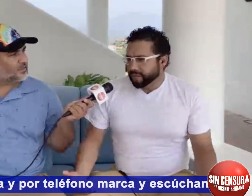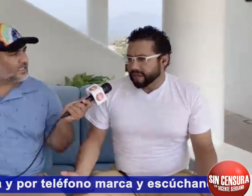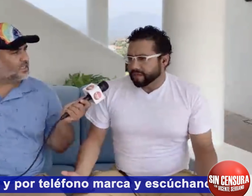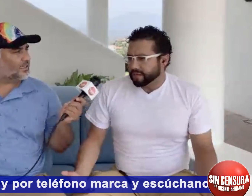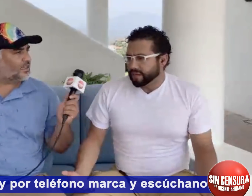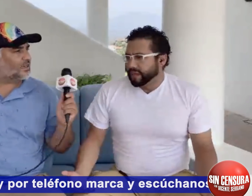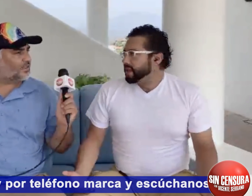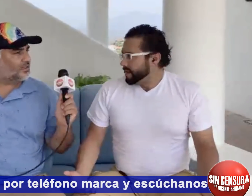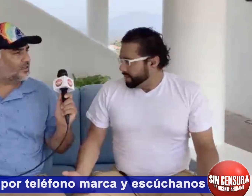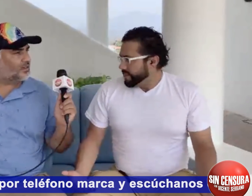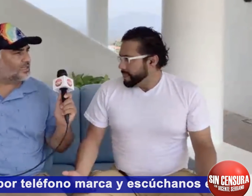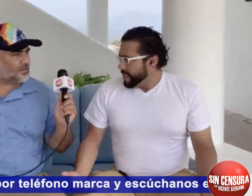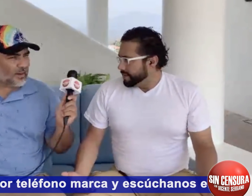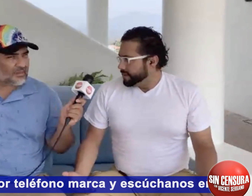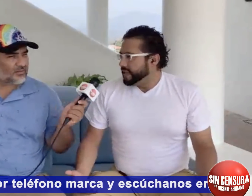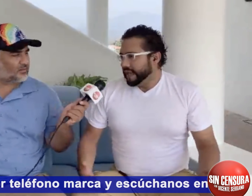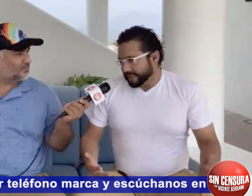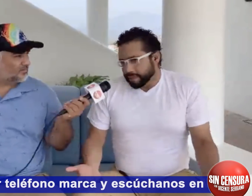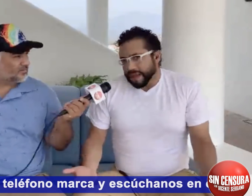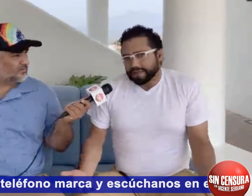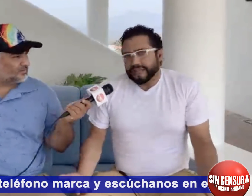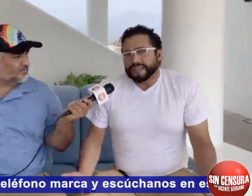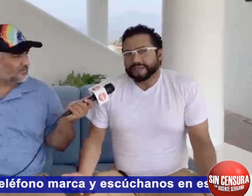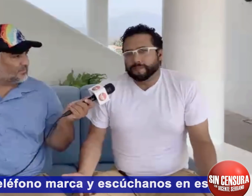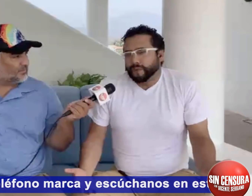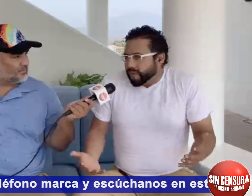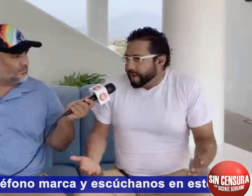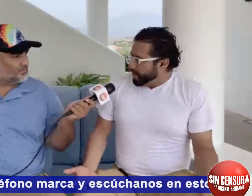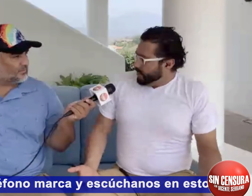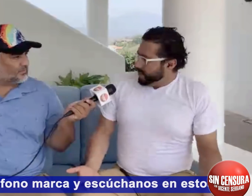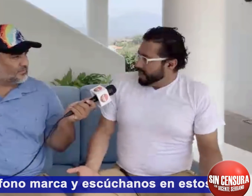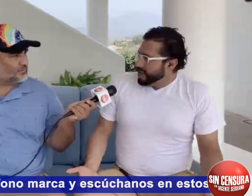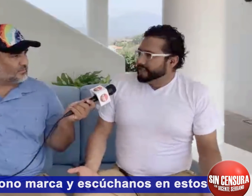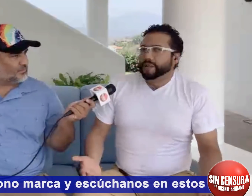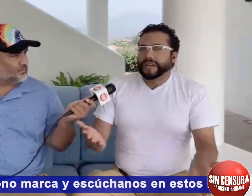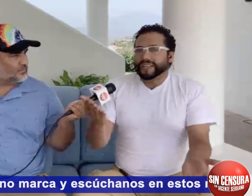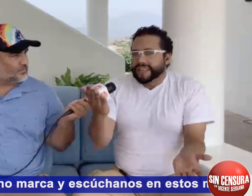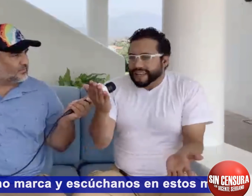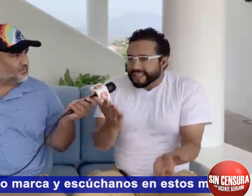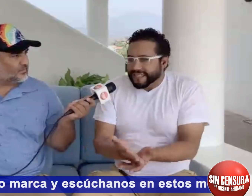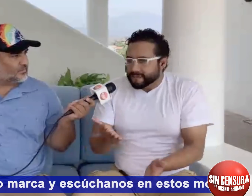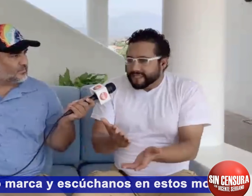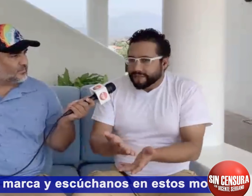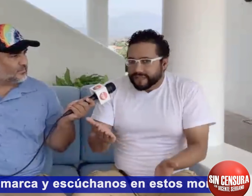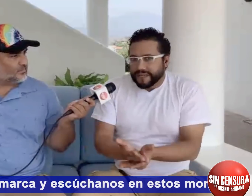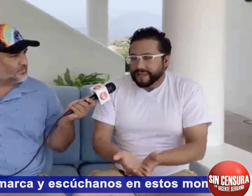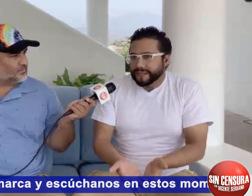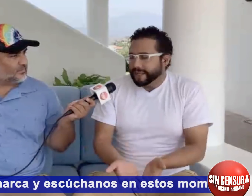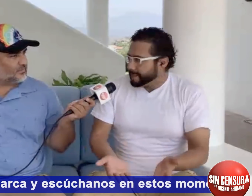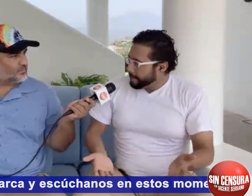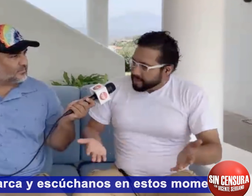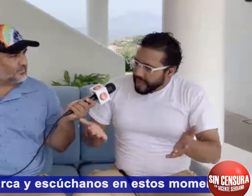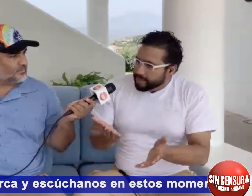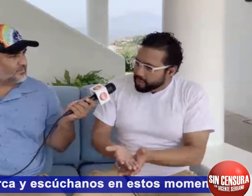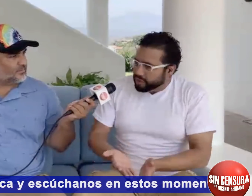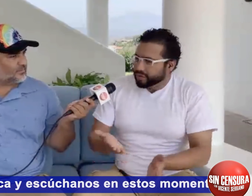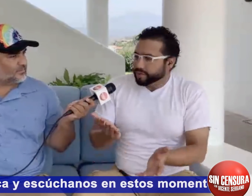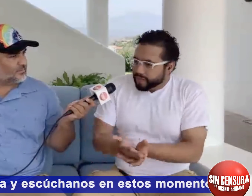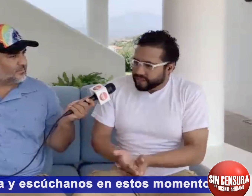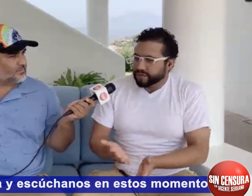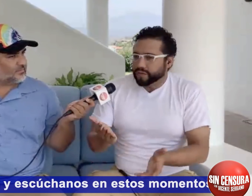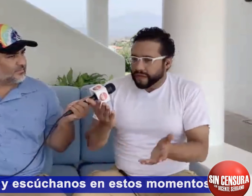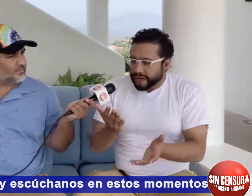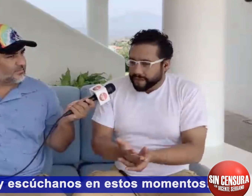servidores públicos. La secretaria de la CEPAL. Creo. De la CEPAL, o sea, dices, por favor, si lo que tienen que ser es más eficientes. Hay